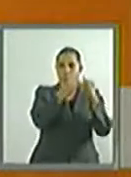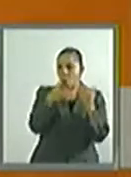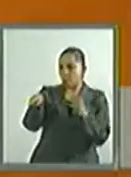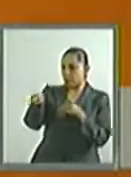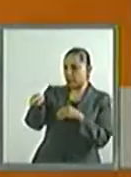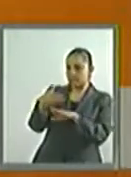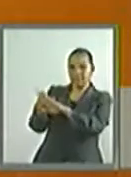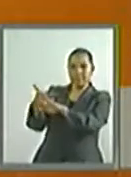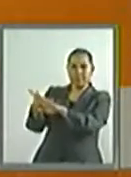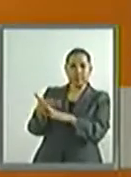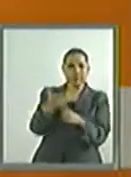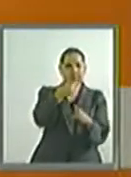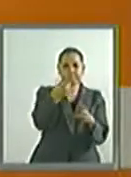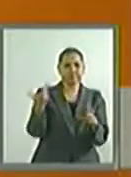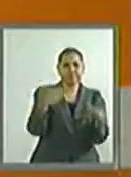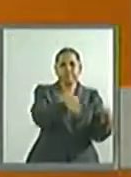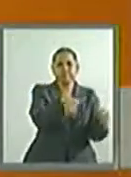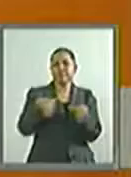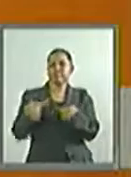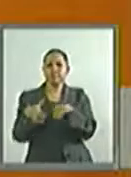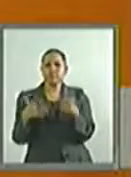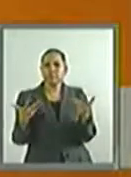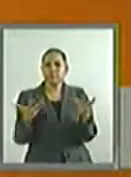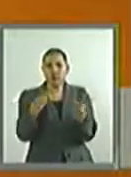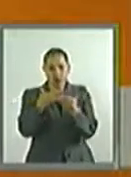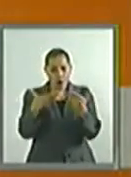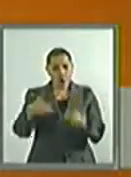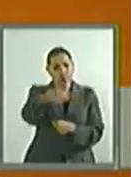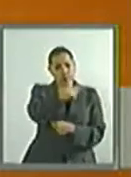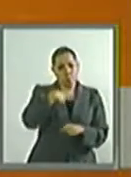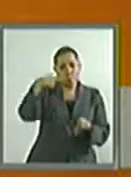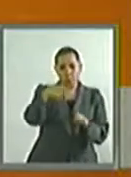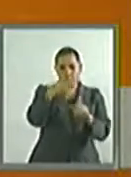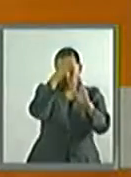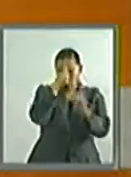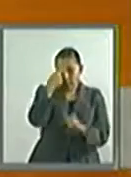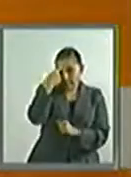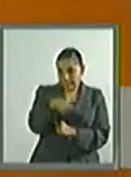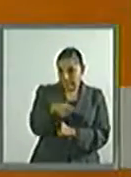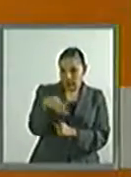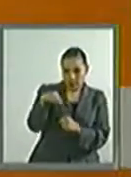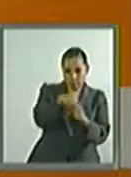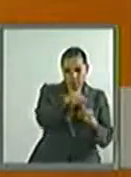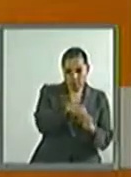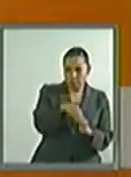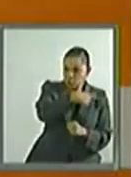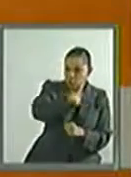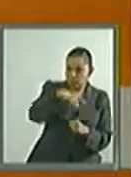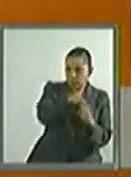sin duda, el punto de acuerdo por el que votaremos a favor también